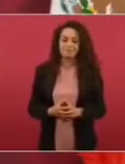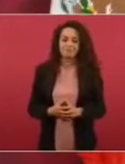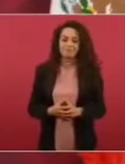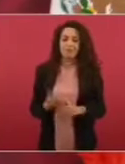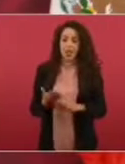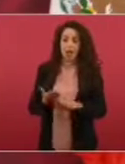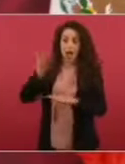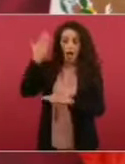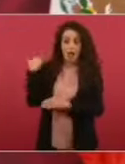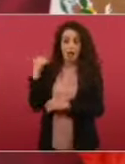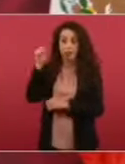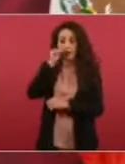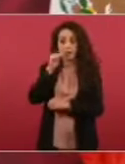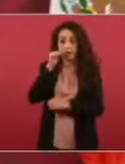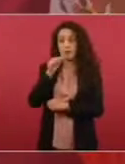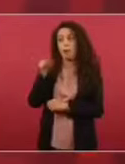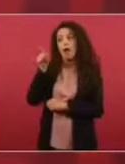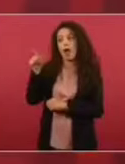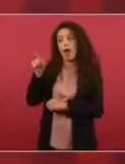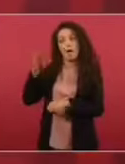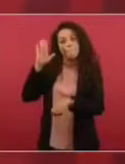favorito,